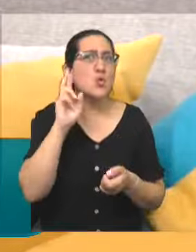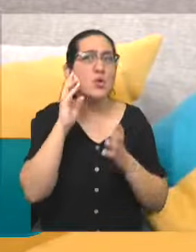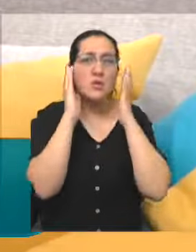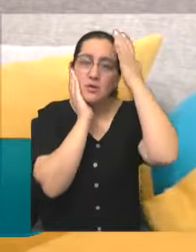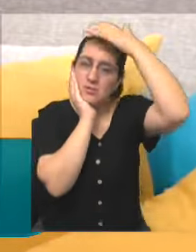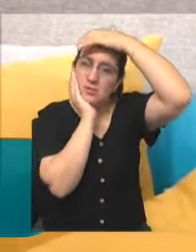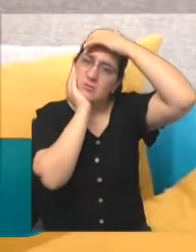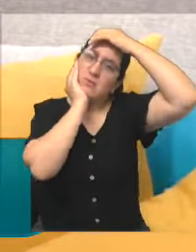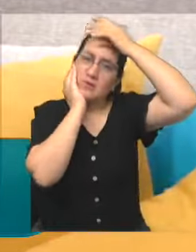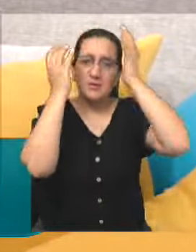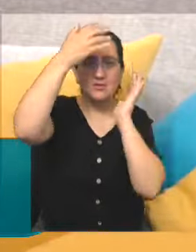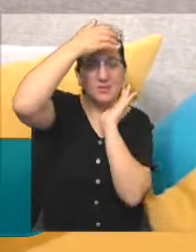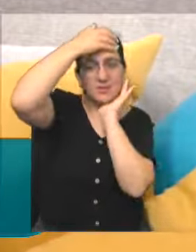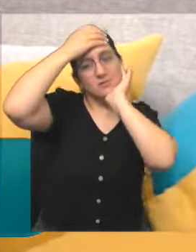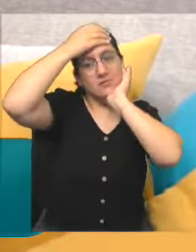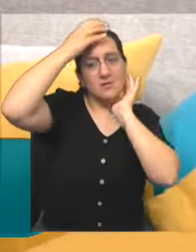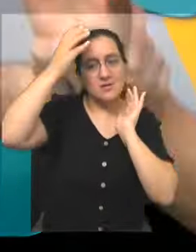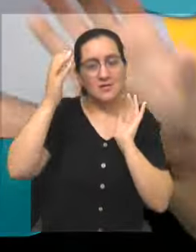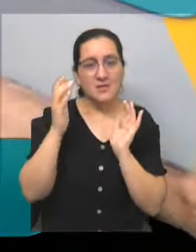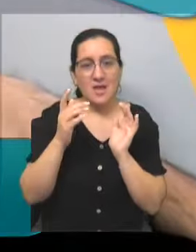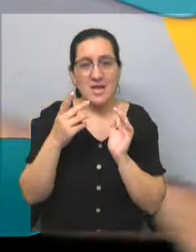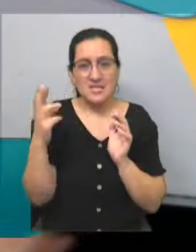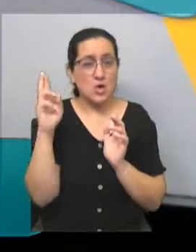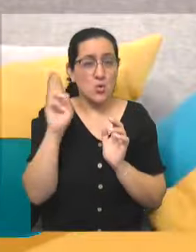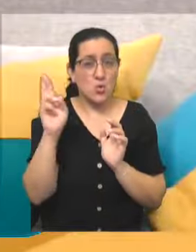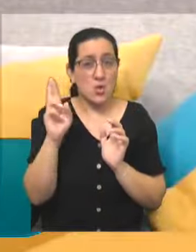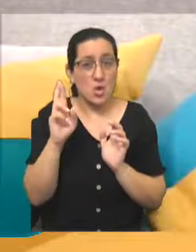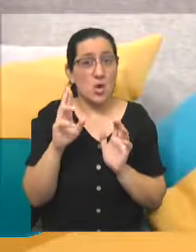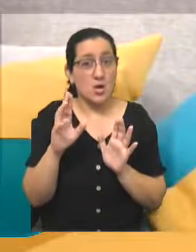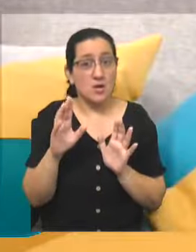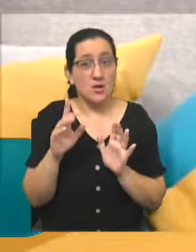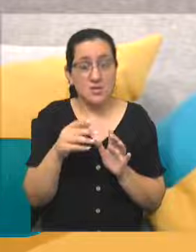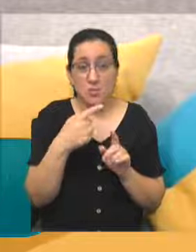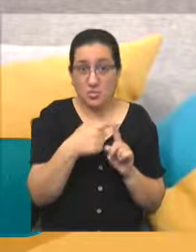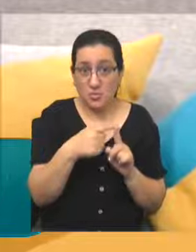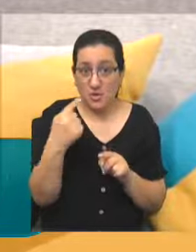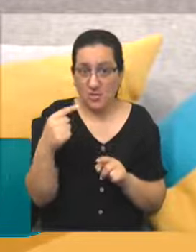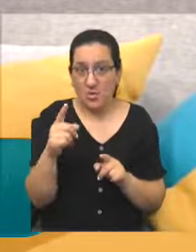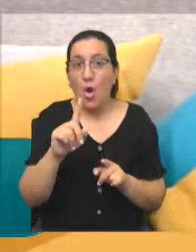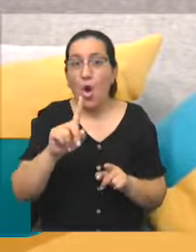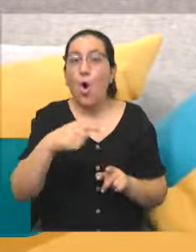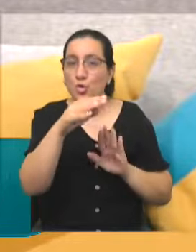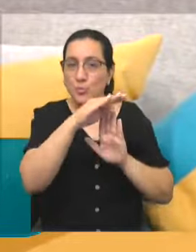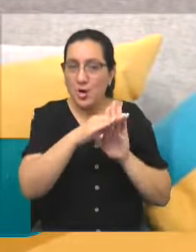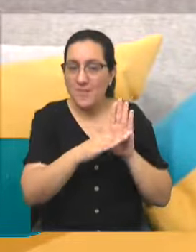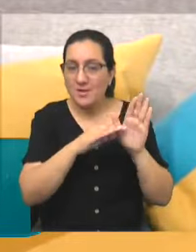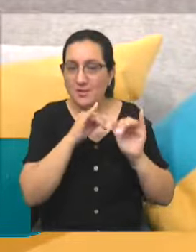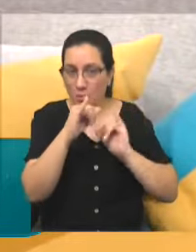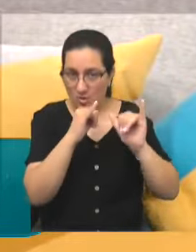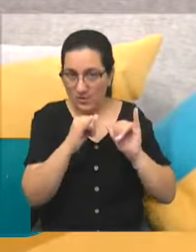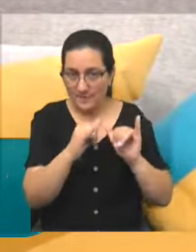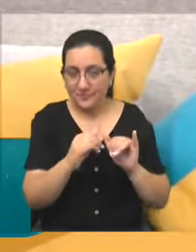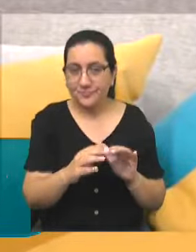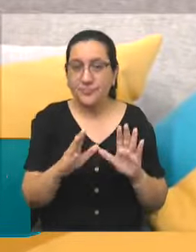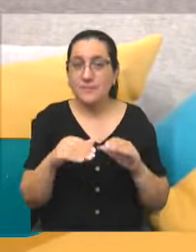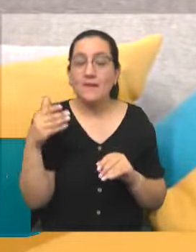animo. Esta pregunta da para hablar un programa entero. Chao. Bien, nada, a grandísimos rasgos. Tener cuidado y todas las